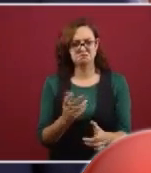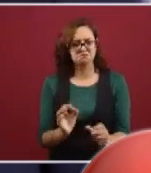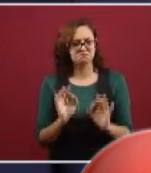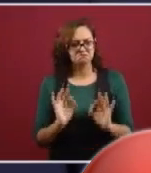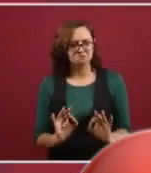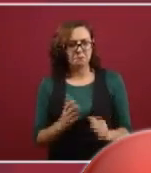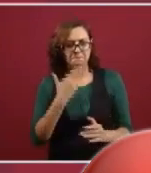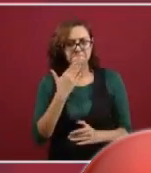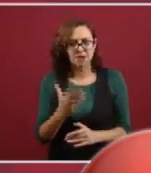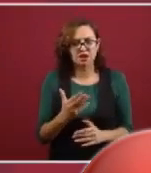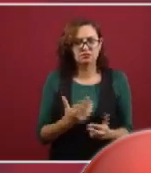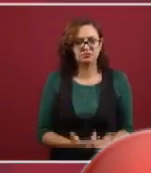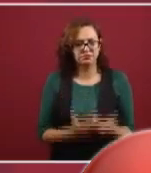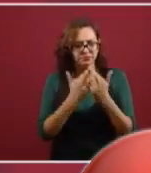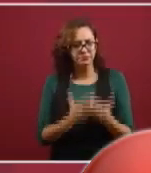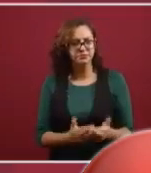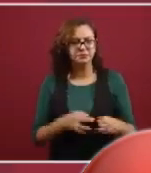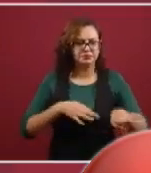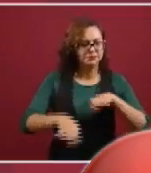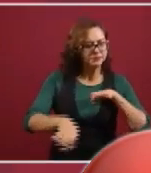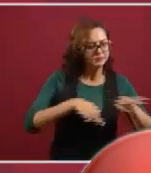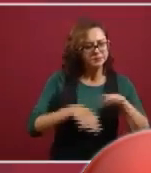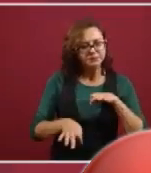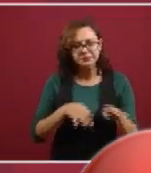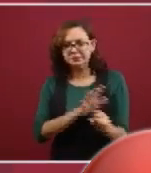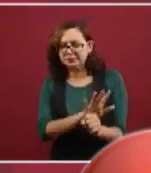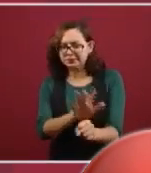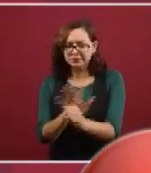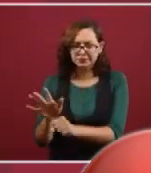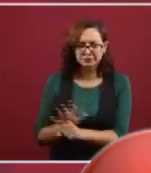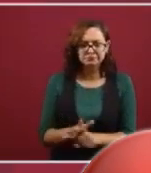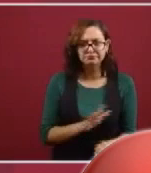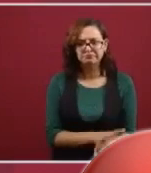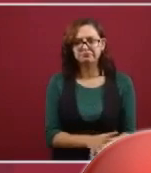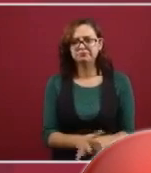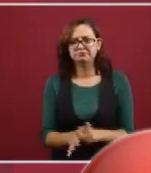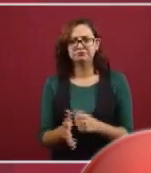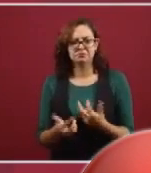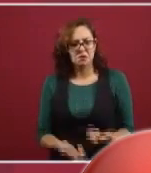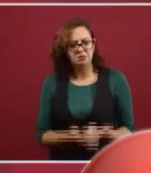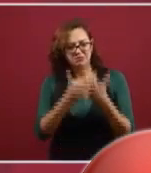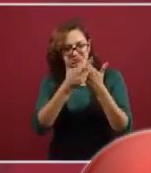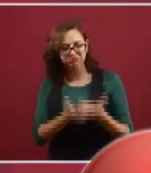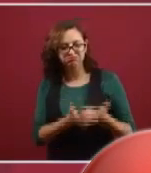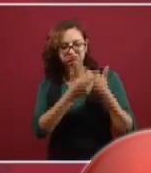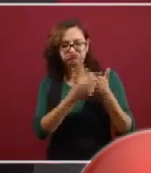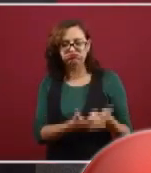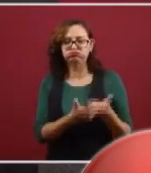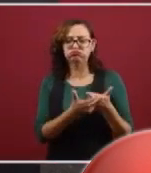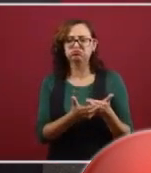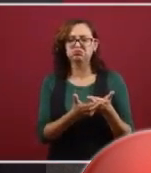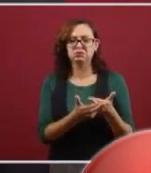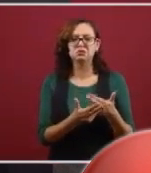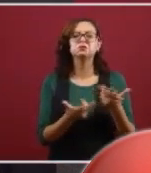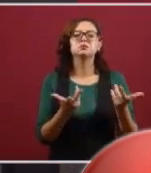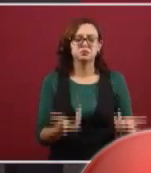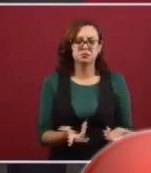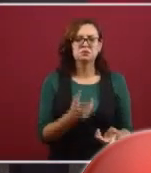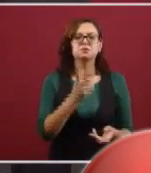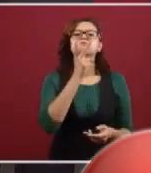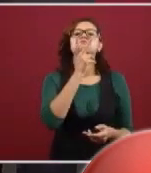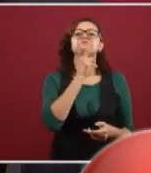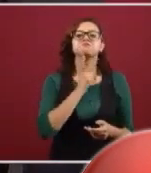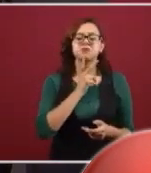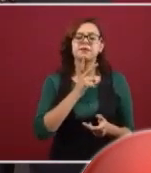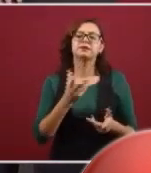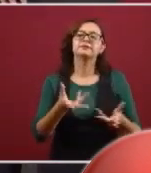producción, con los excedentes que se van a obtener, Pemex va a